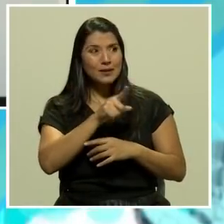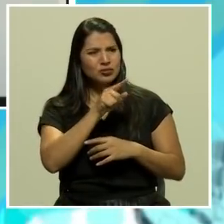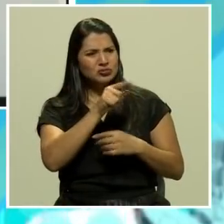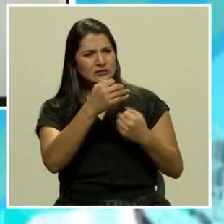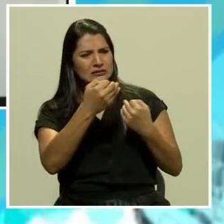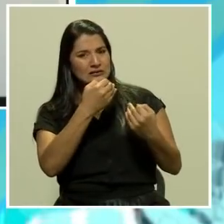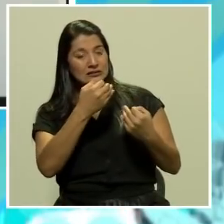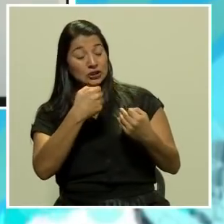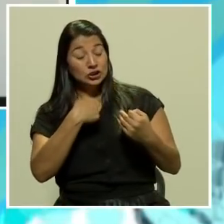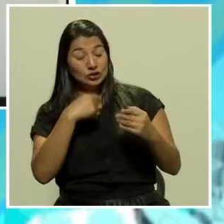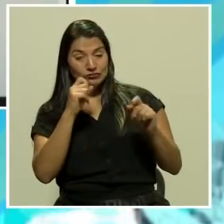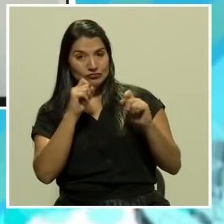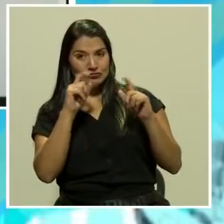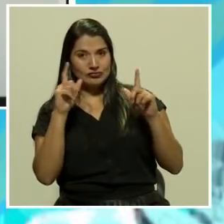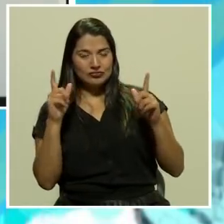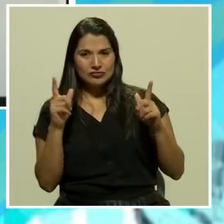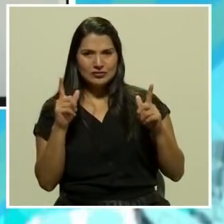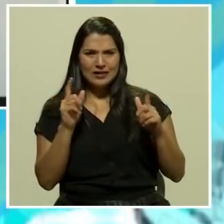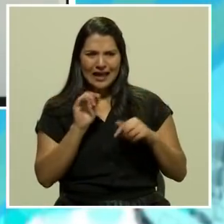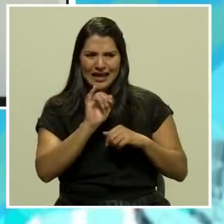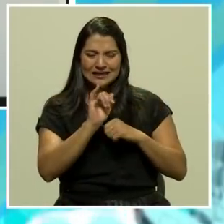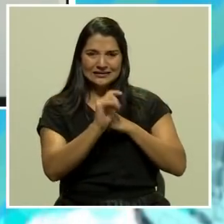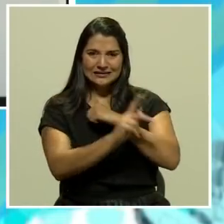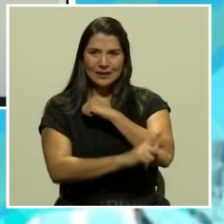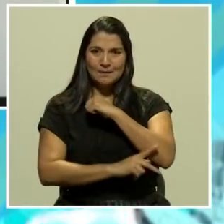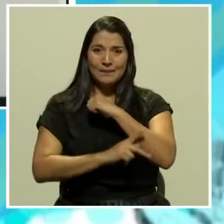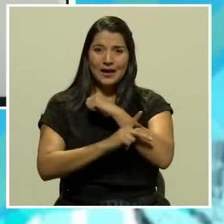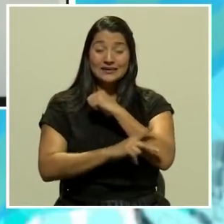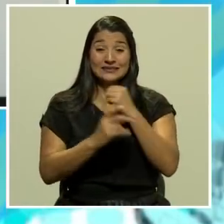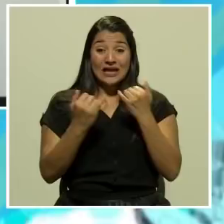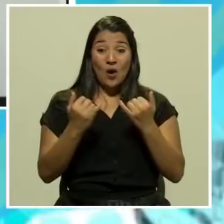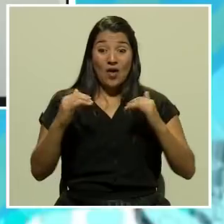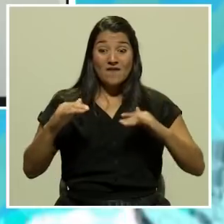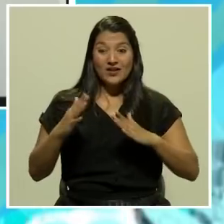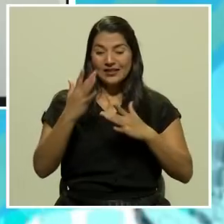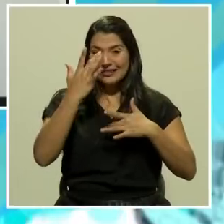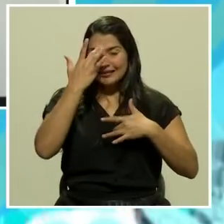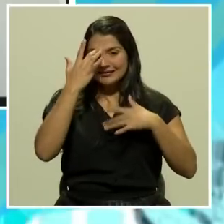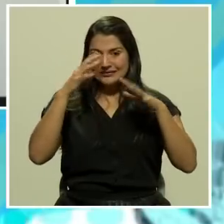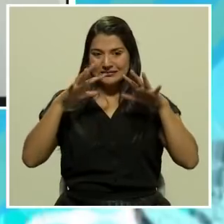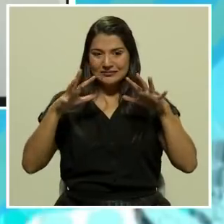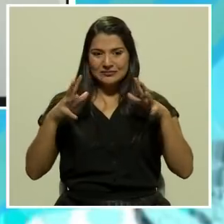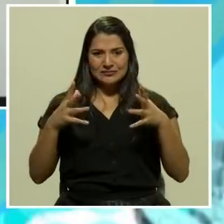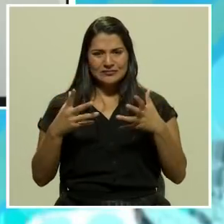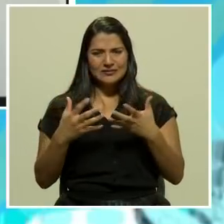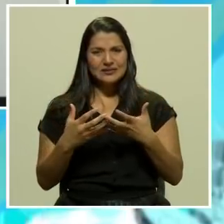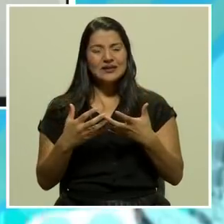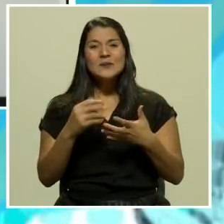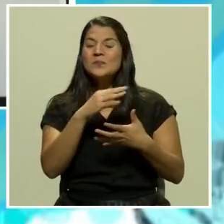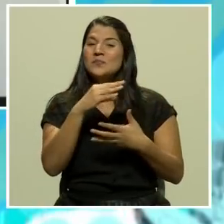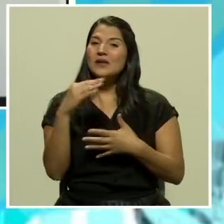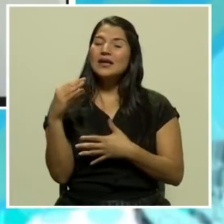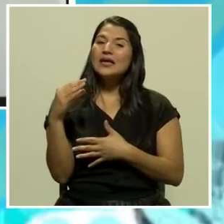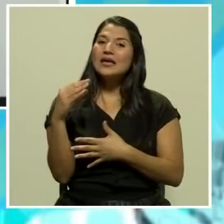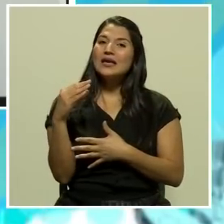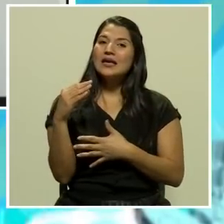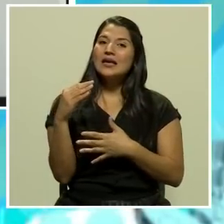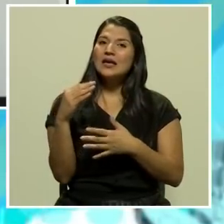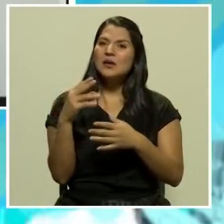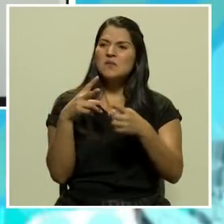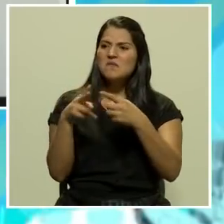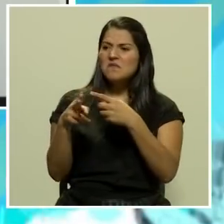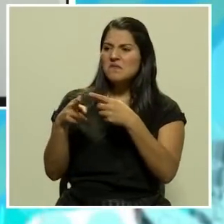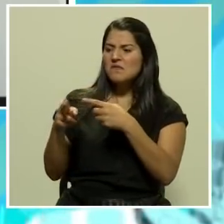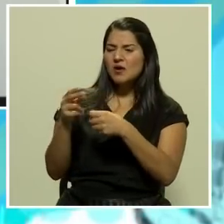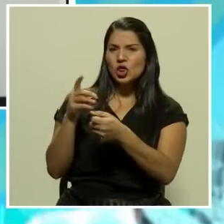sinceramente demencial. Un país que atraviesa una pandemia y despide a personal